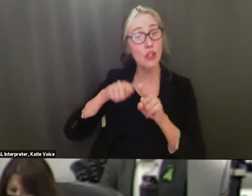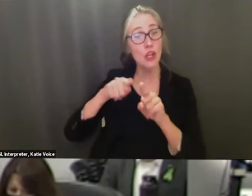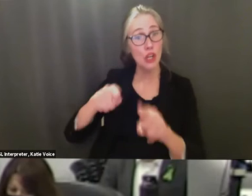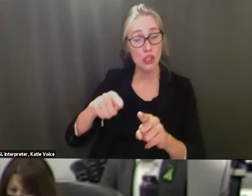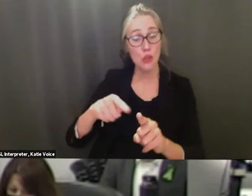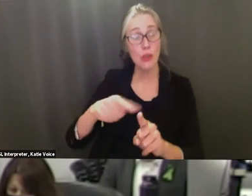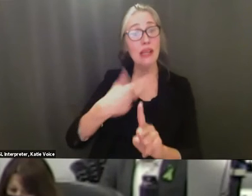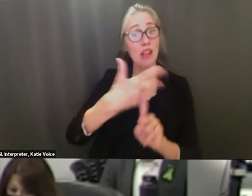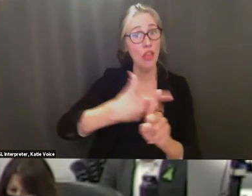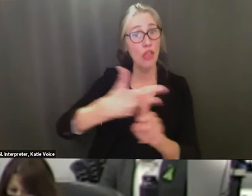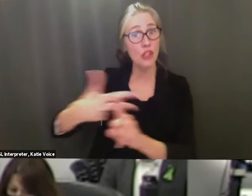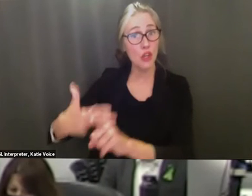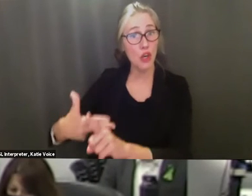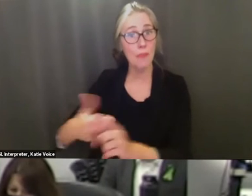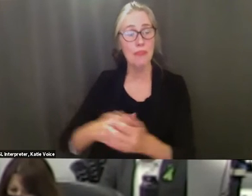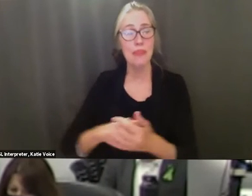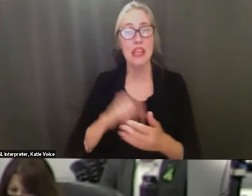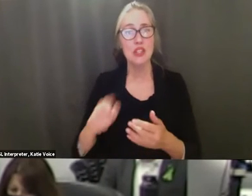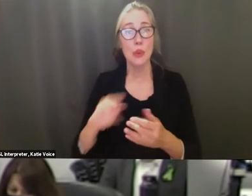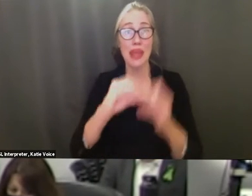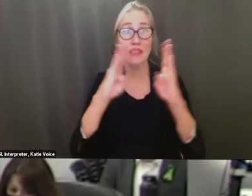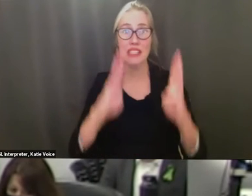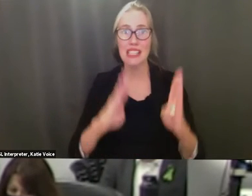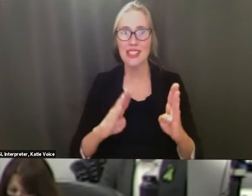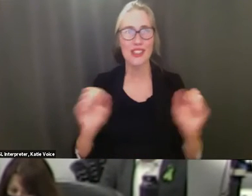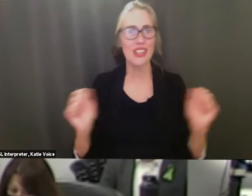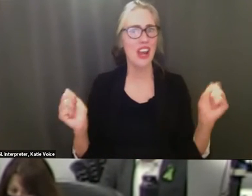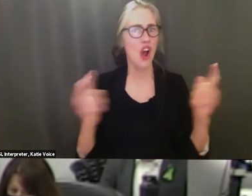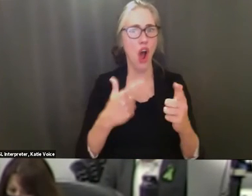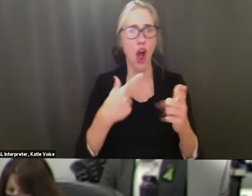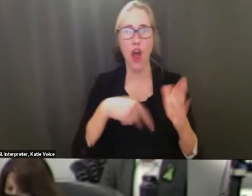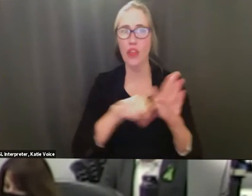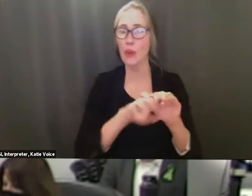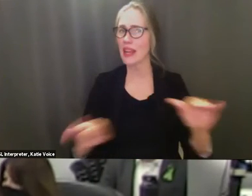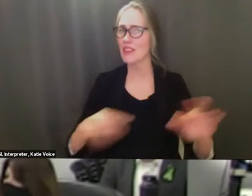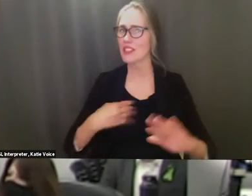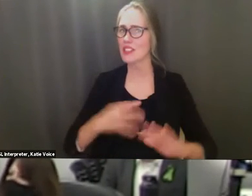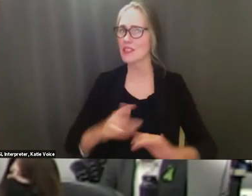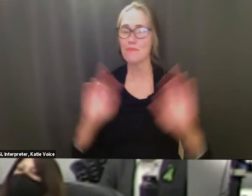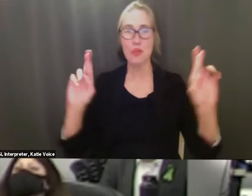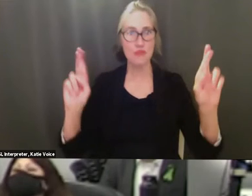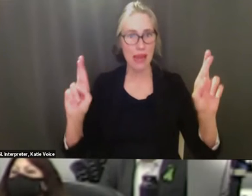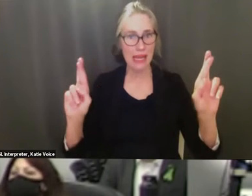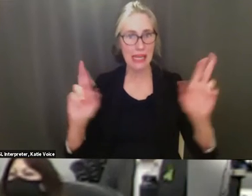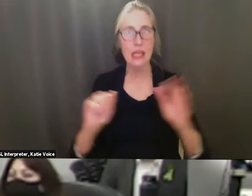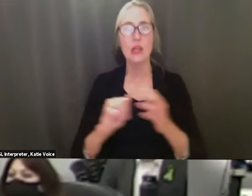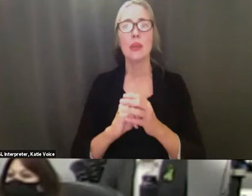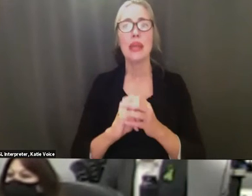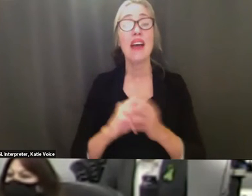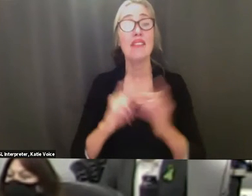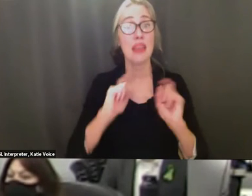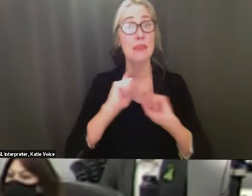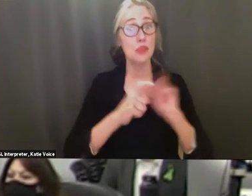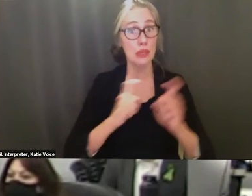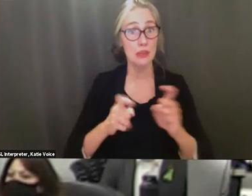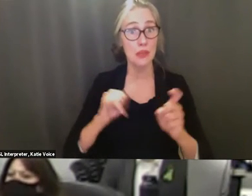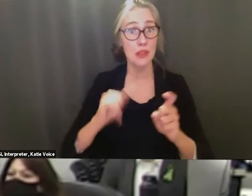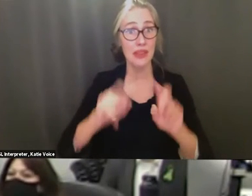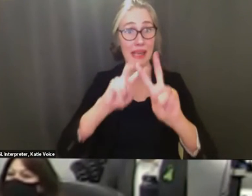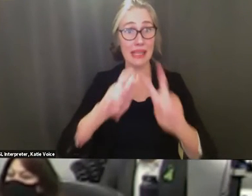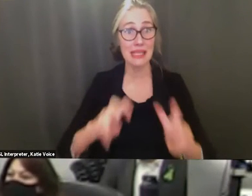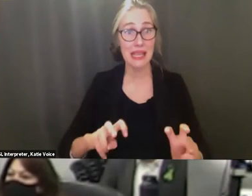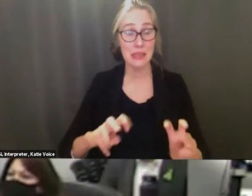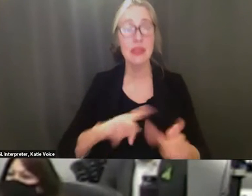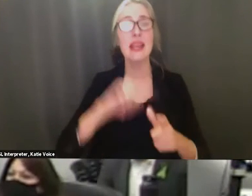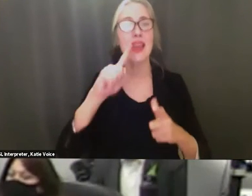escolar. Y los maestros identifican a todos los alumnos que están listos para los resultados de la acción de esta noche para aplicar evaluaciones